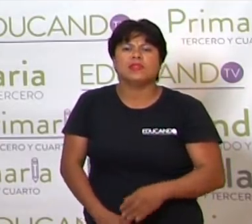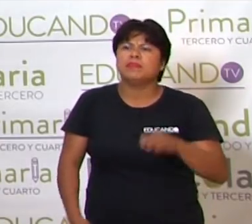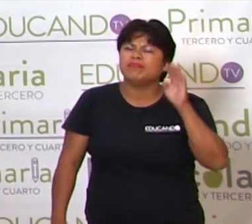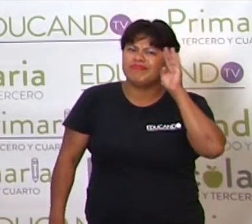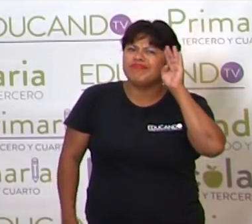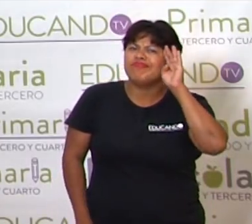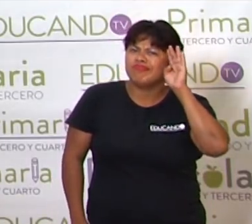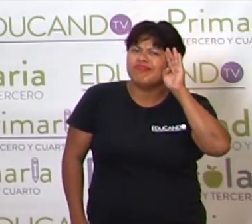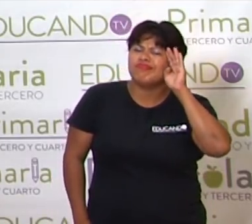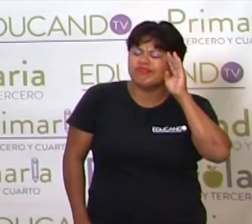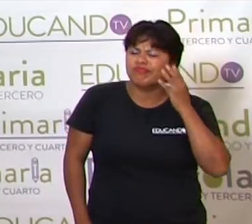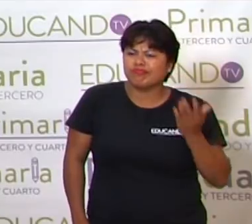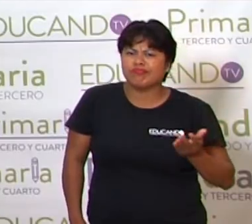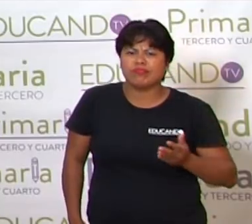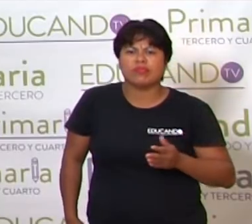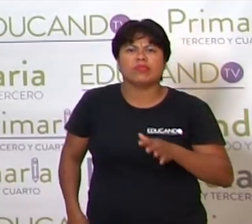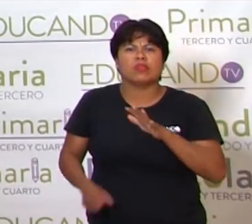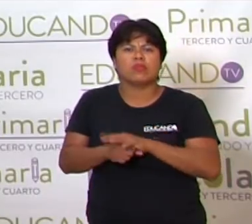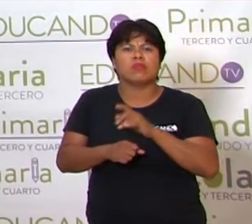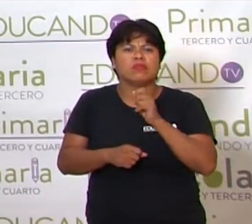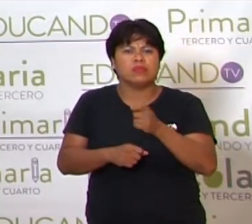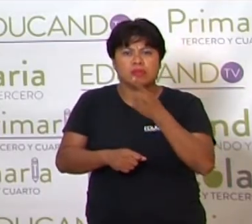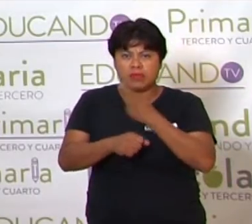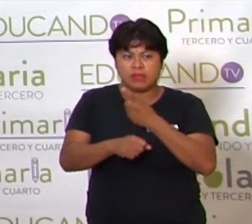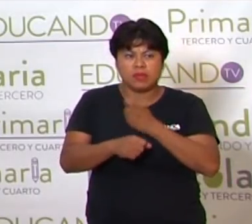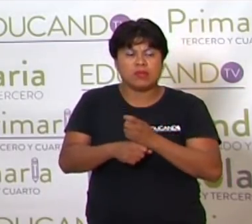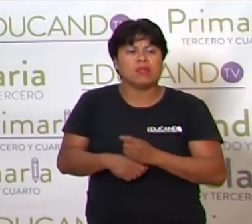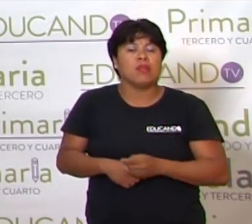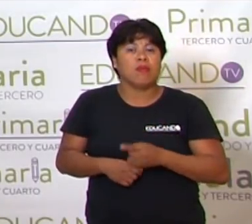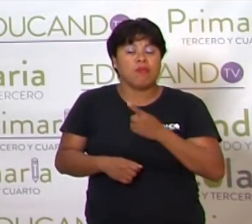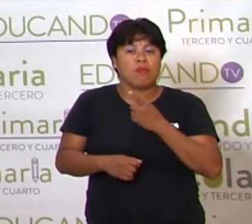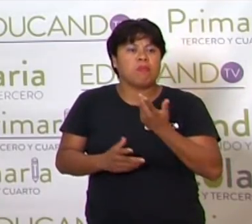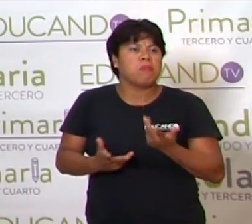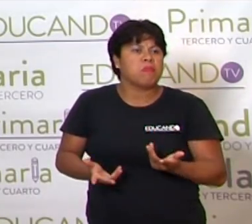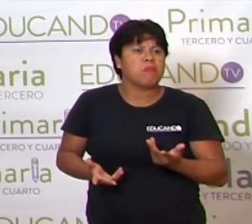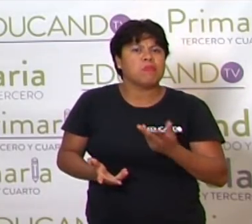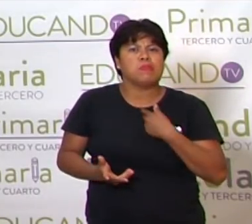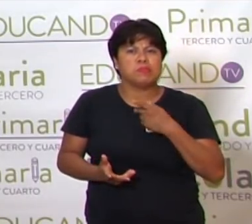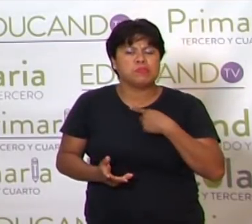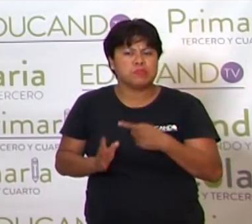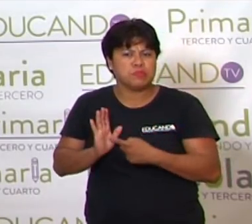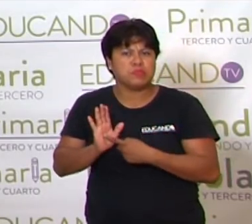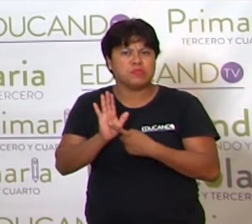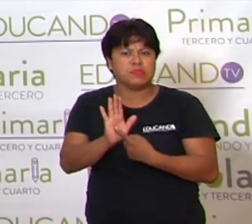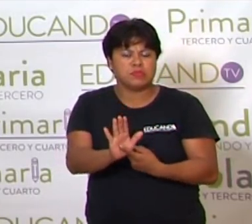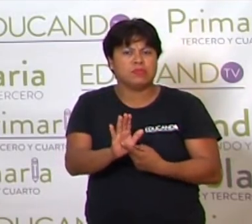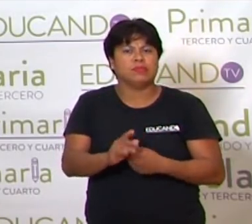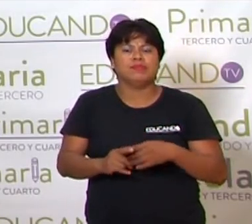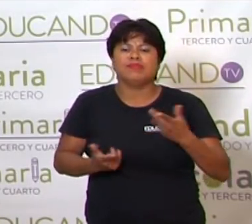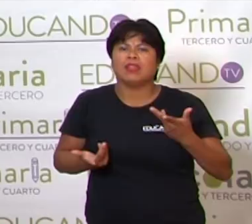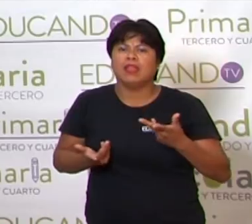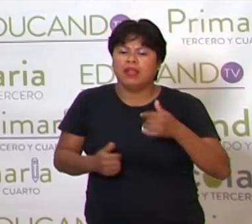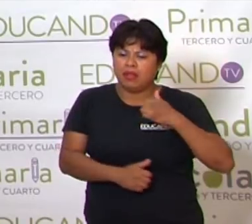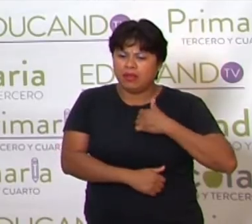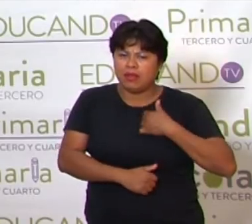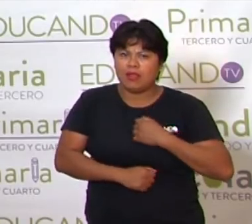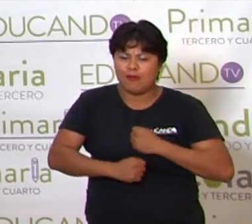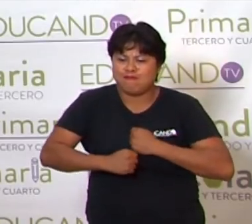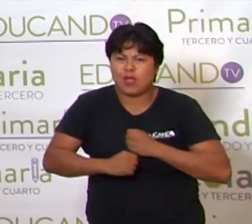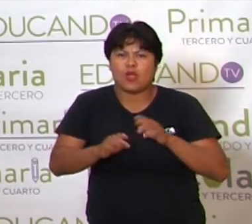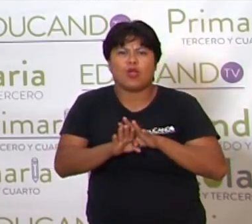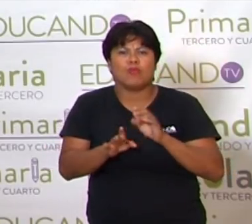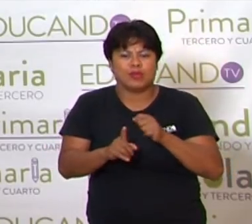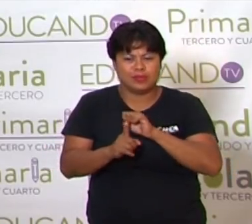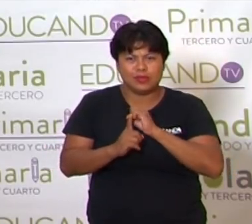Pensar, pues, ¿cuál será la primera escena? Pues la primera escena voy a presentar a la Riera gordita y cómo estaba la situación